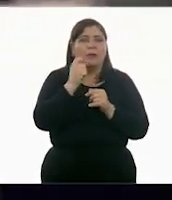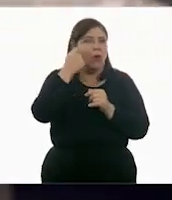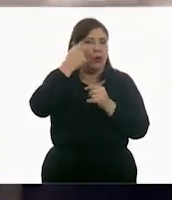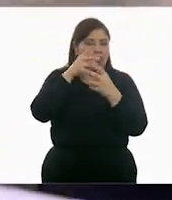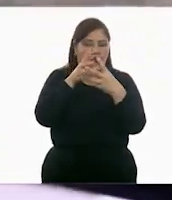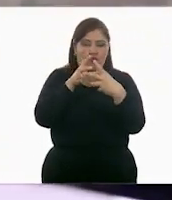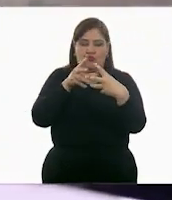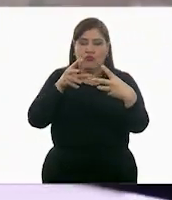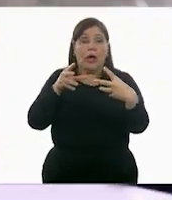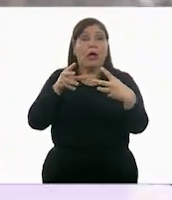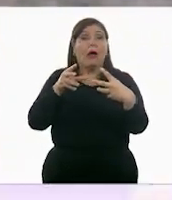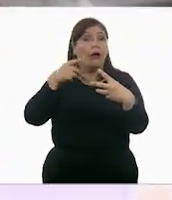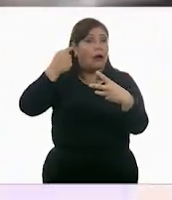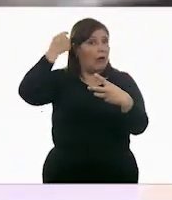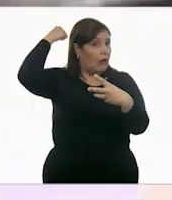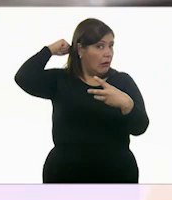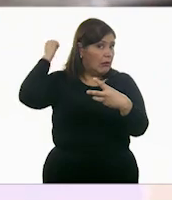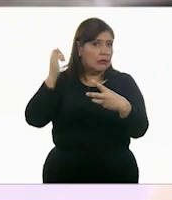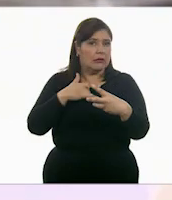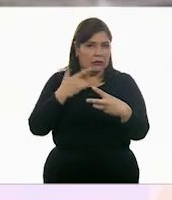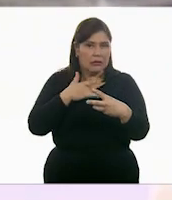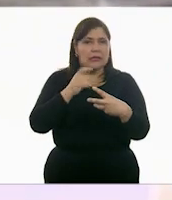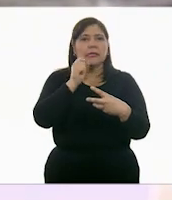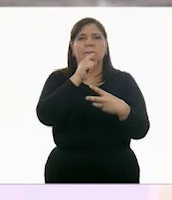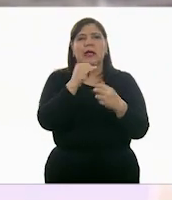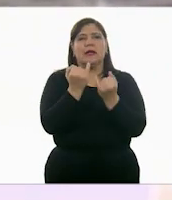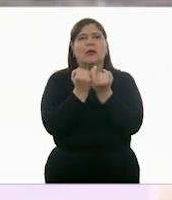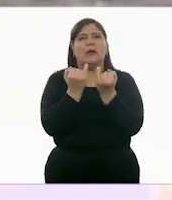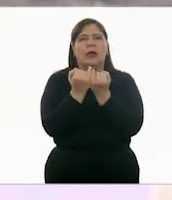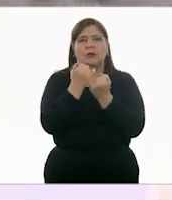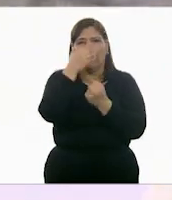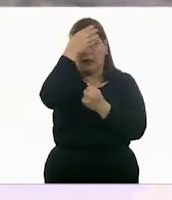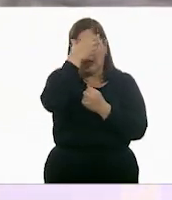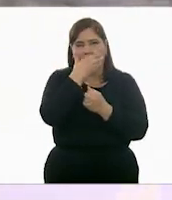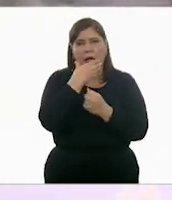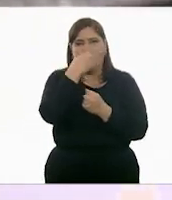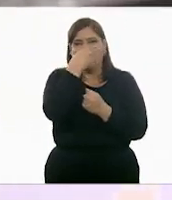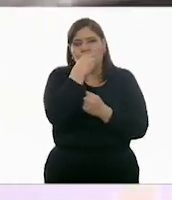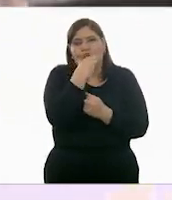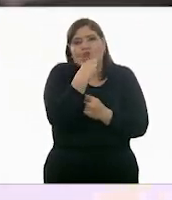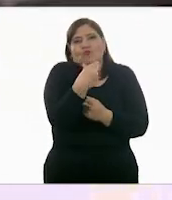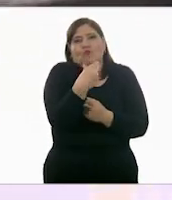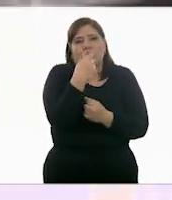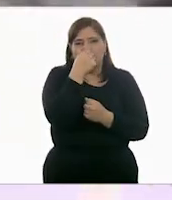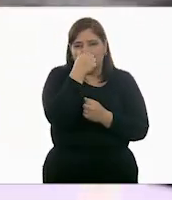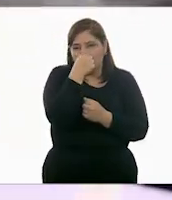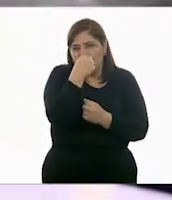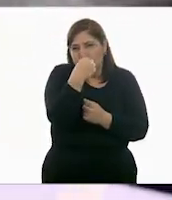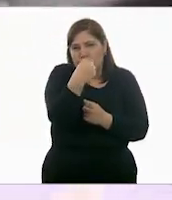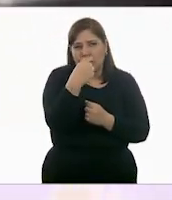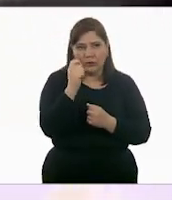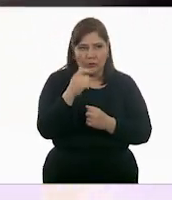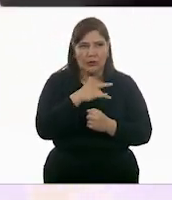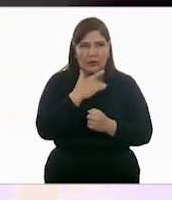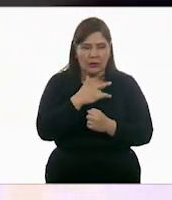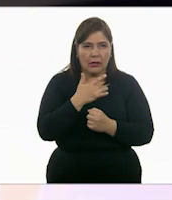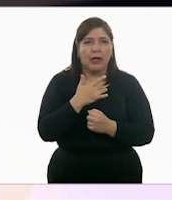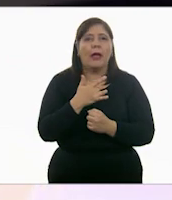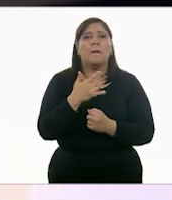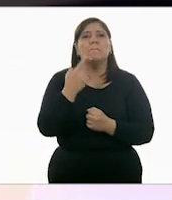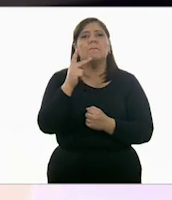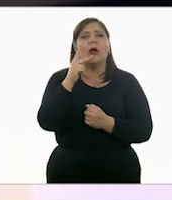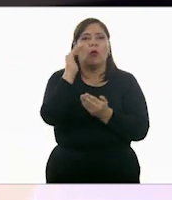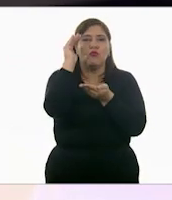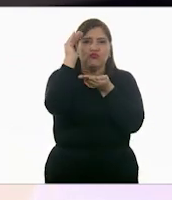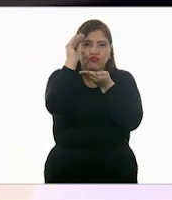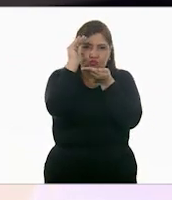atrás y cómo la cara también es más angosta, con la nariz más angosta, y cómo es